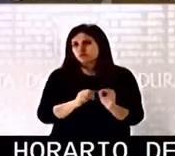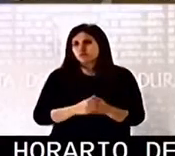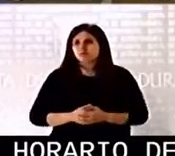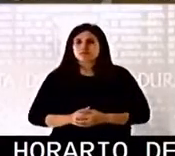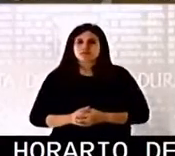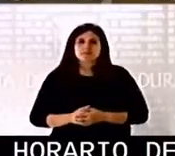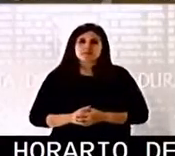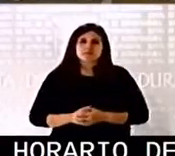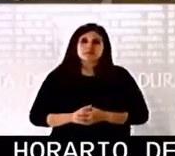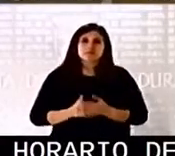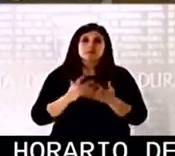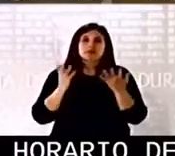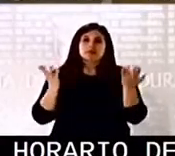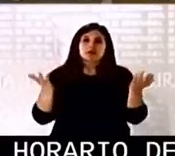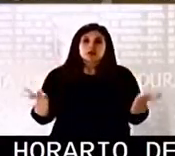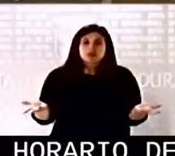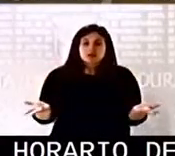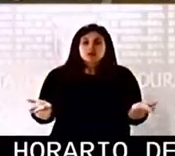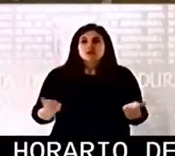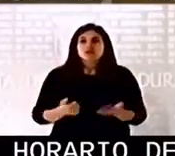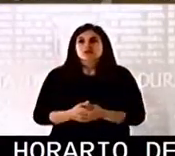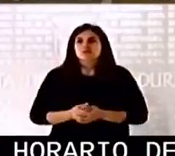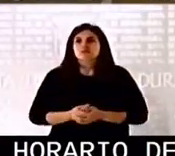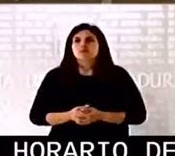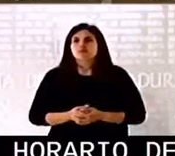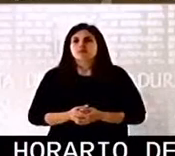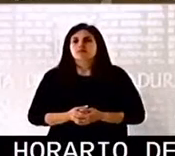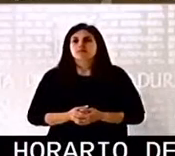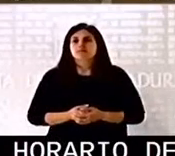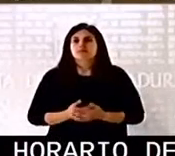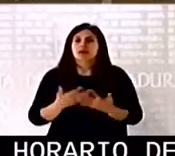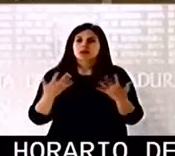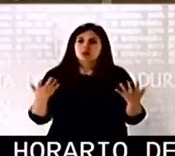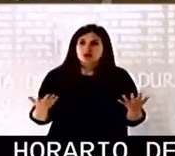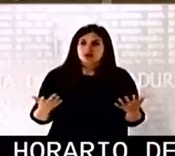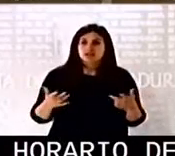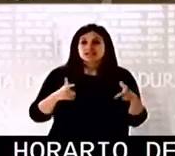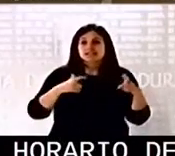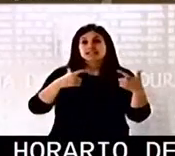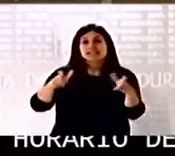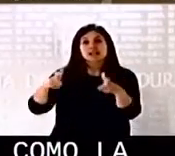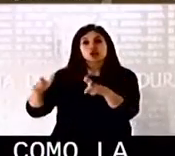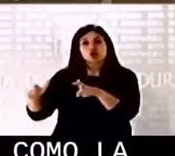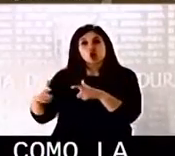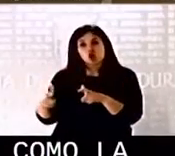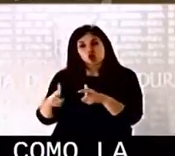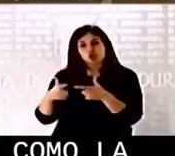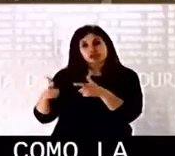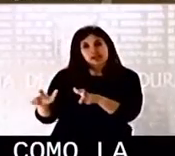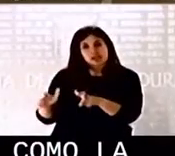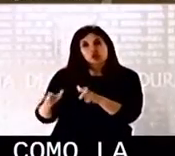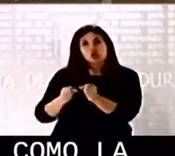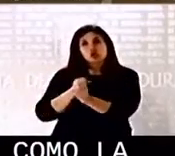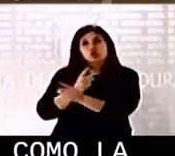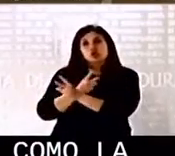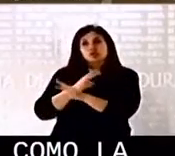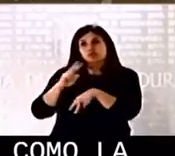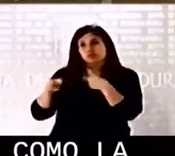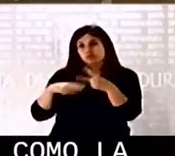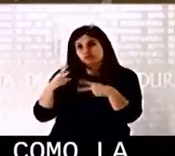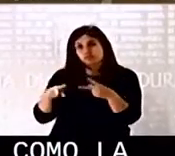Y, por lo tanto, que entiendan tanto los sectores como la ciudadanía que hemos ido al máximo que nos